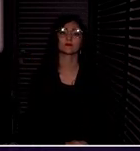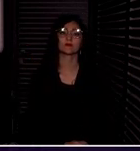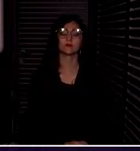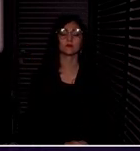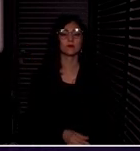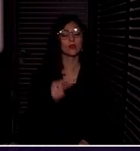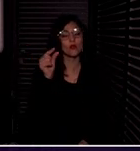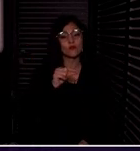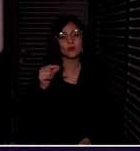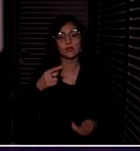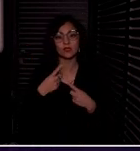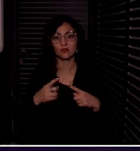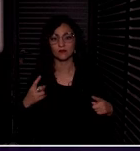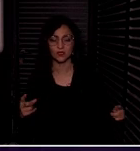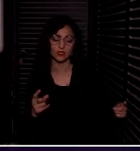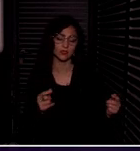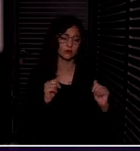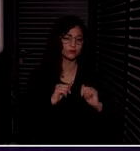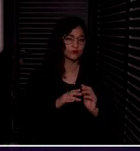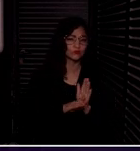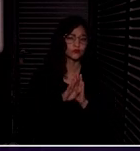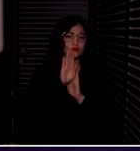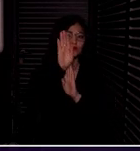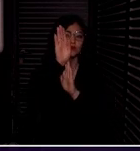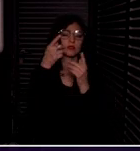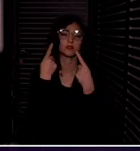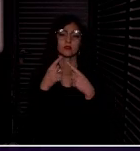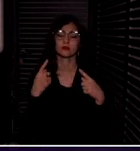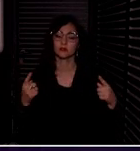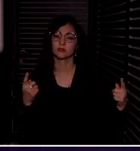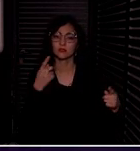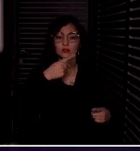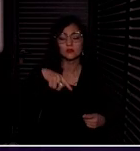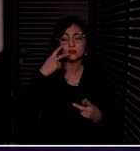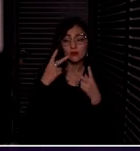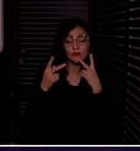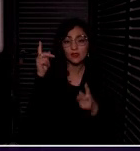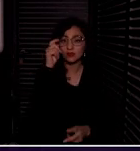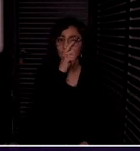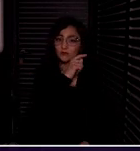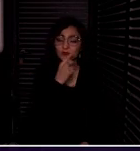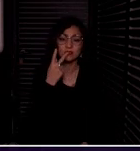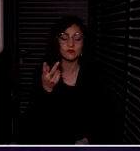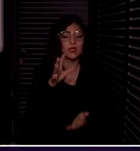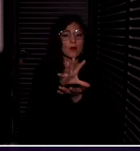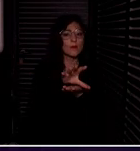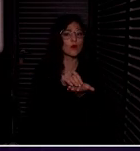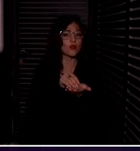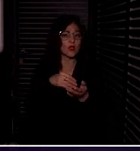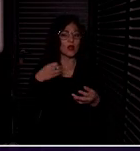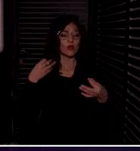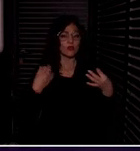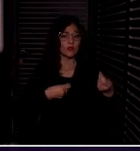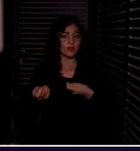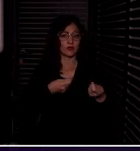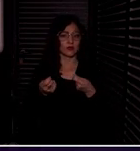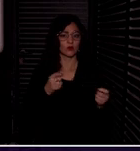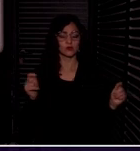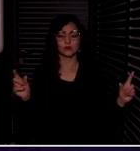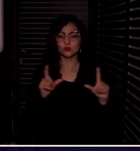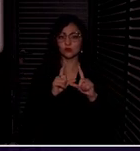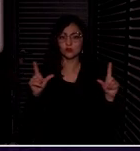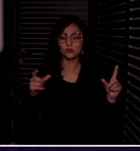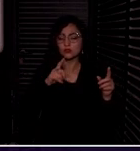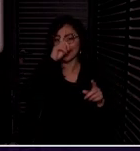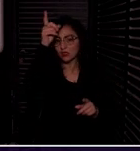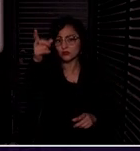oferta desmesurada, el incremento y la hipersegmentación hace difícilmente sostenible los modelos de negocio tradicionales. Estaba basado,